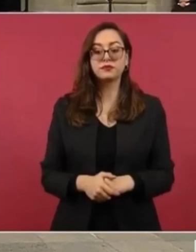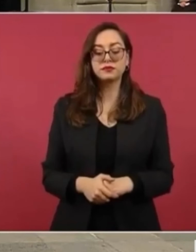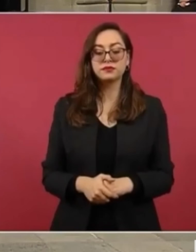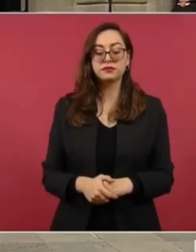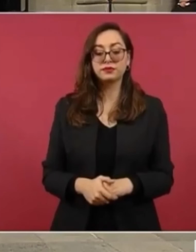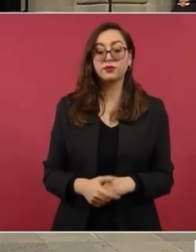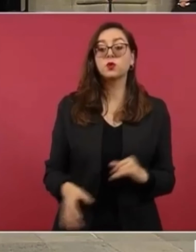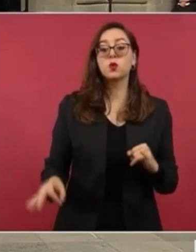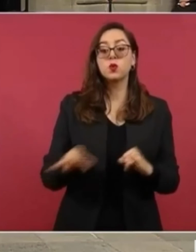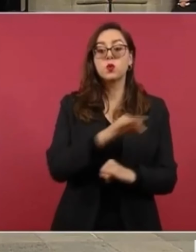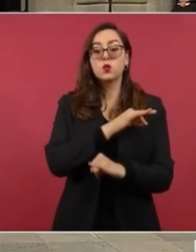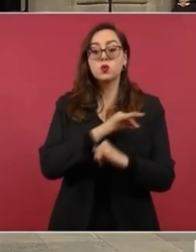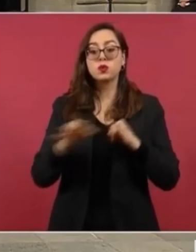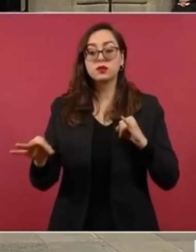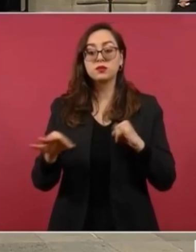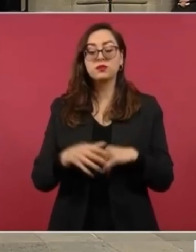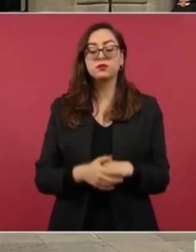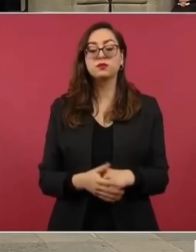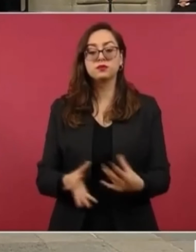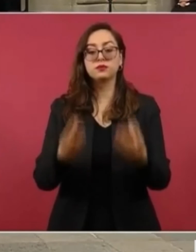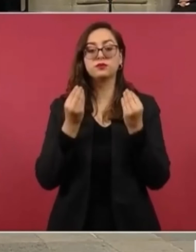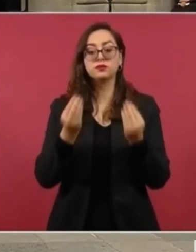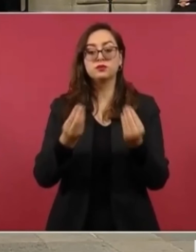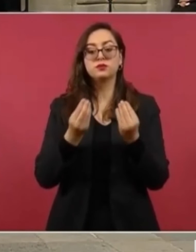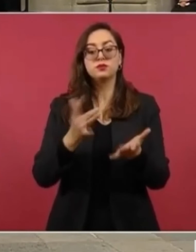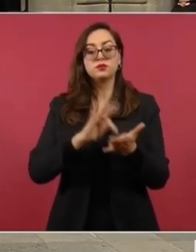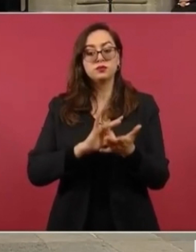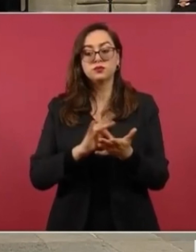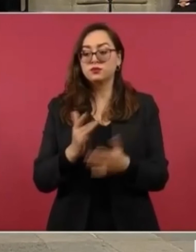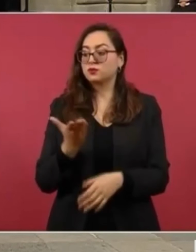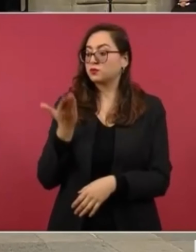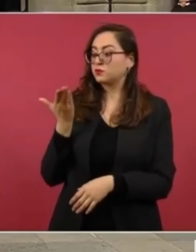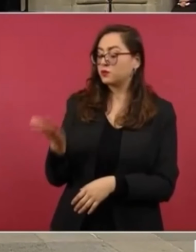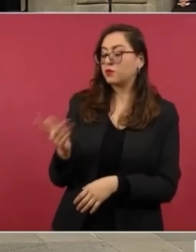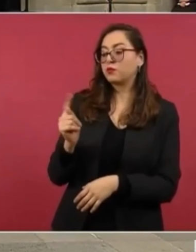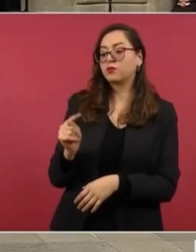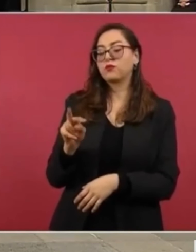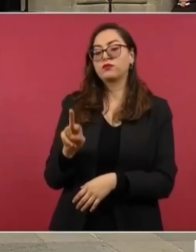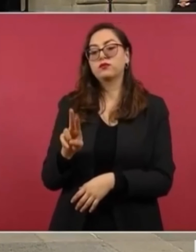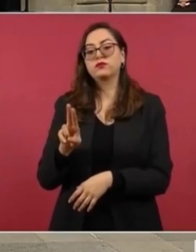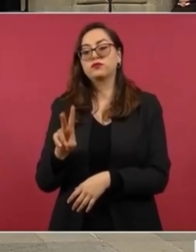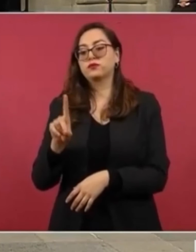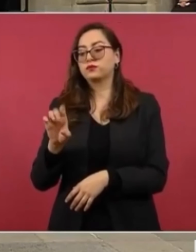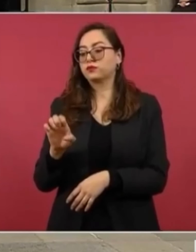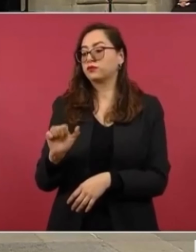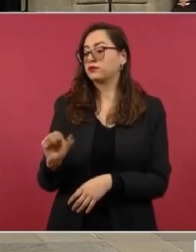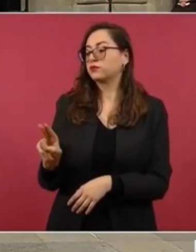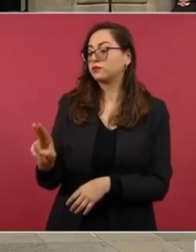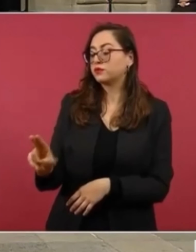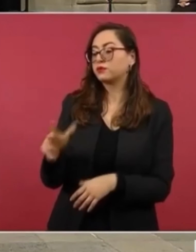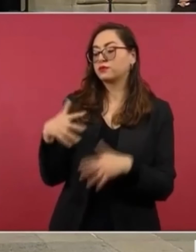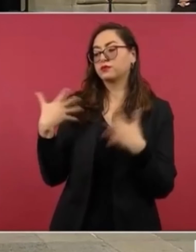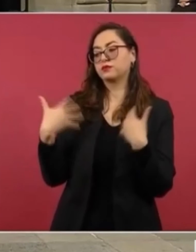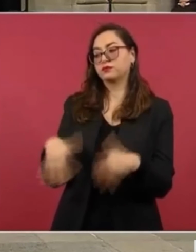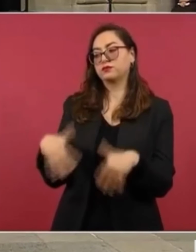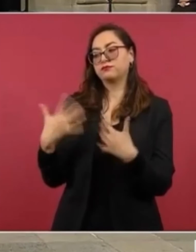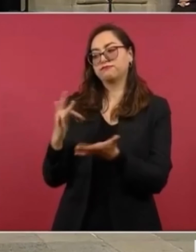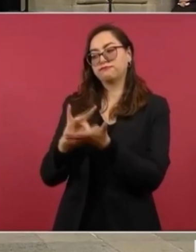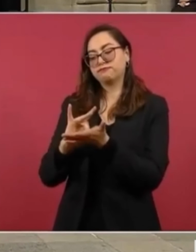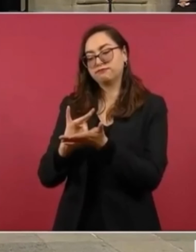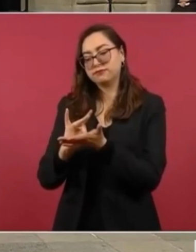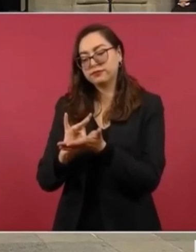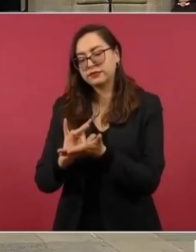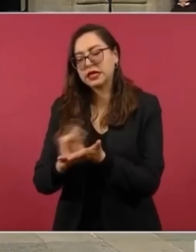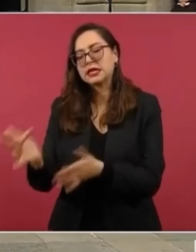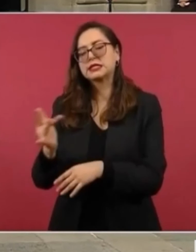agradecer al primer ministro Justin Trudeau por su extraordinario